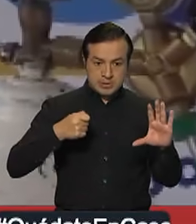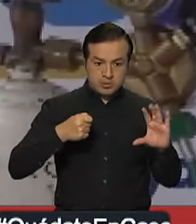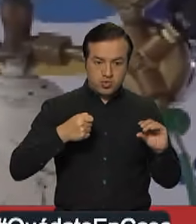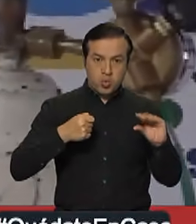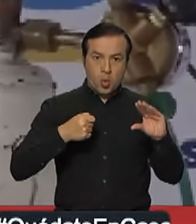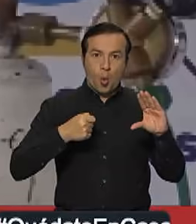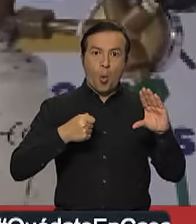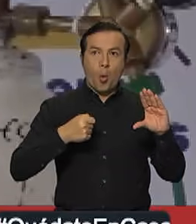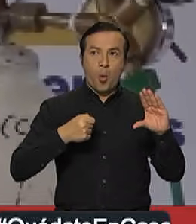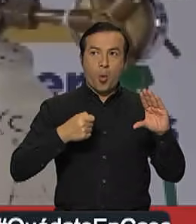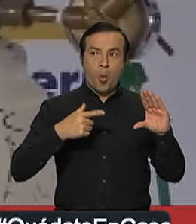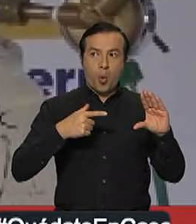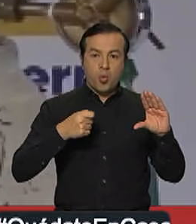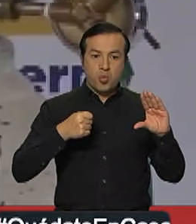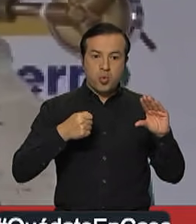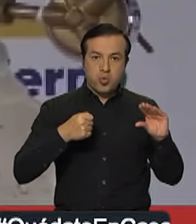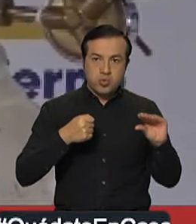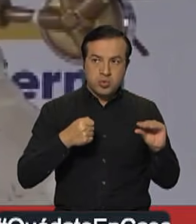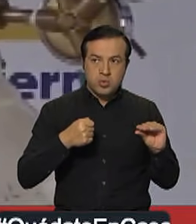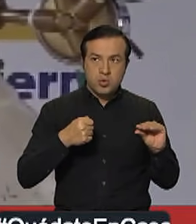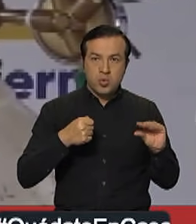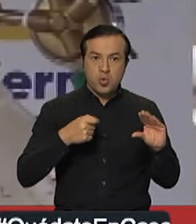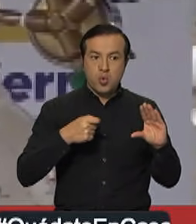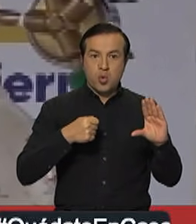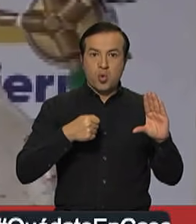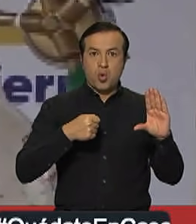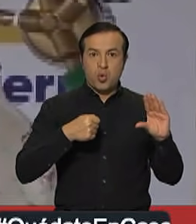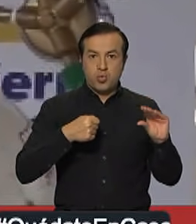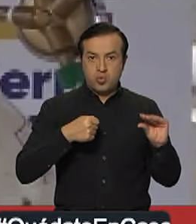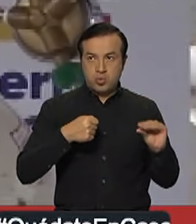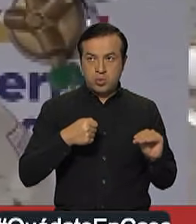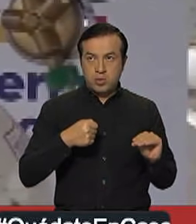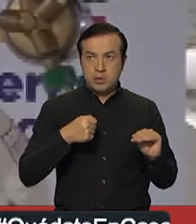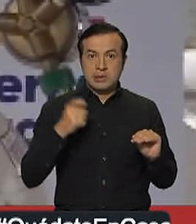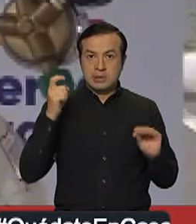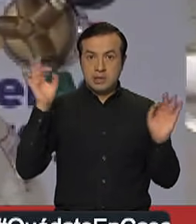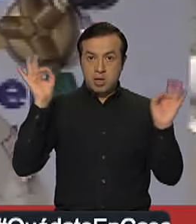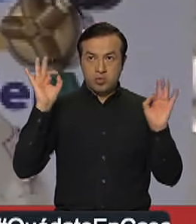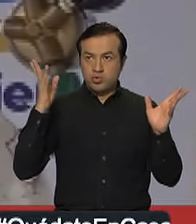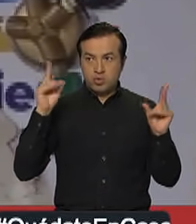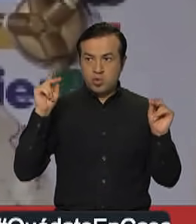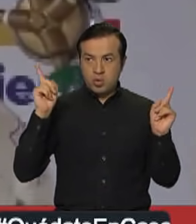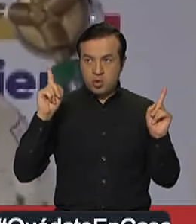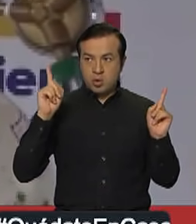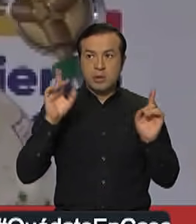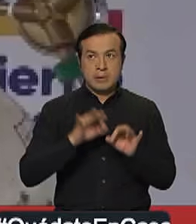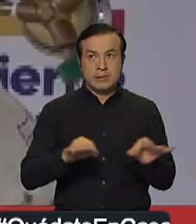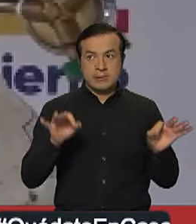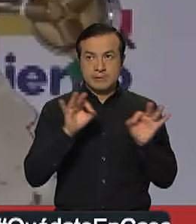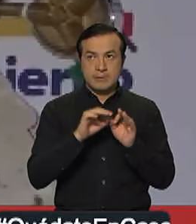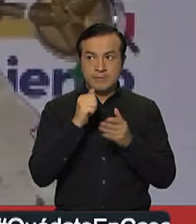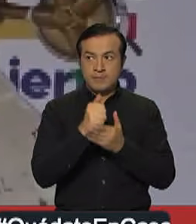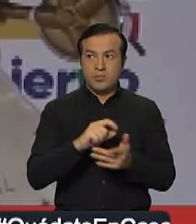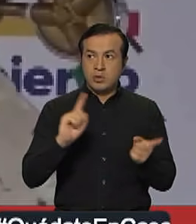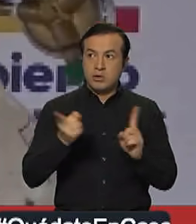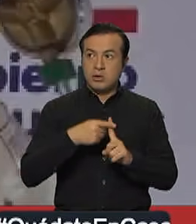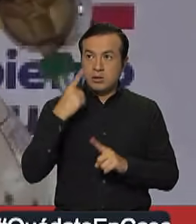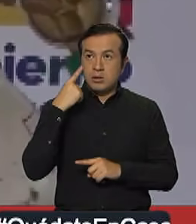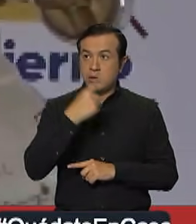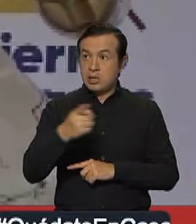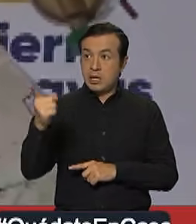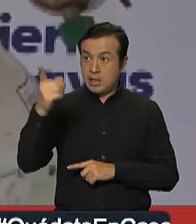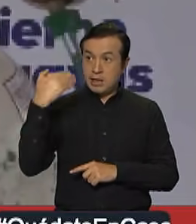Que es origen inglés, no necesita electricidad ni baterías. Es importantísimo eso. Solo funciona mientras